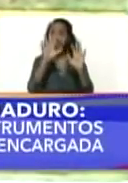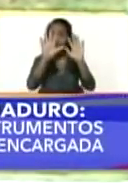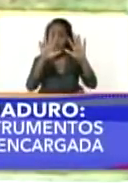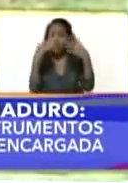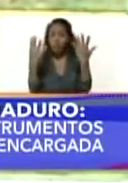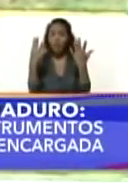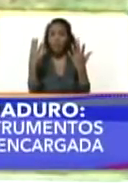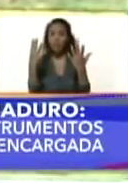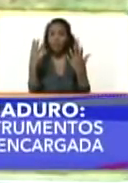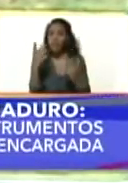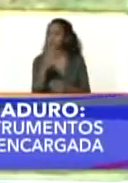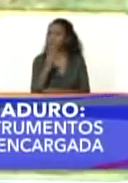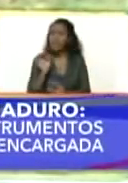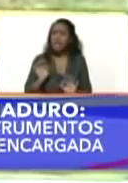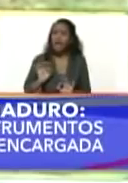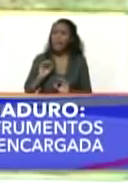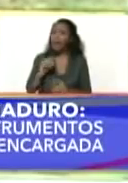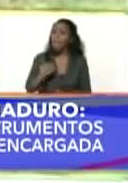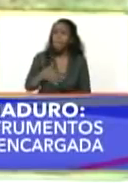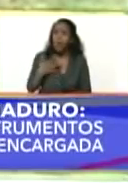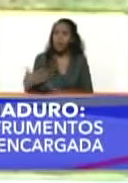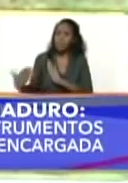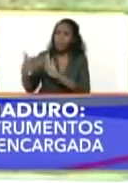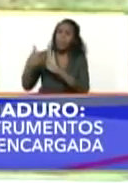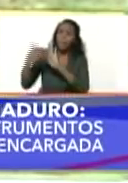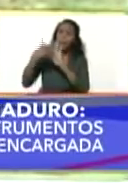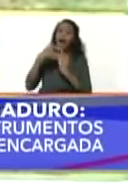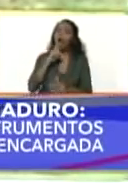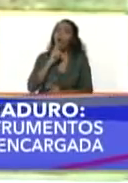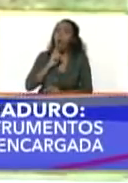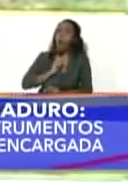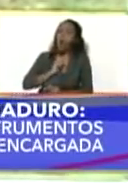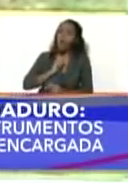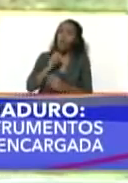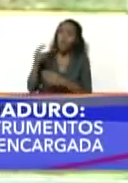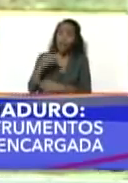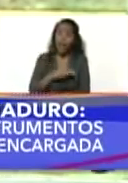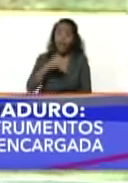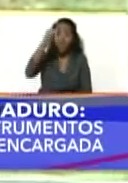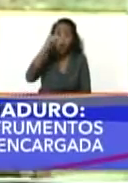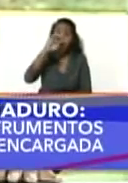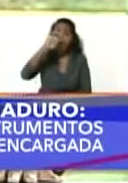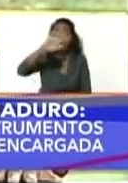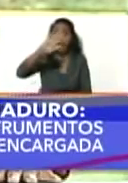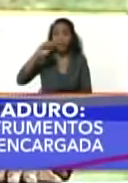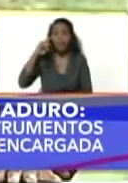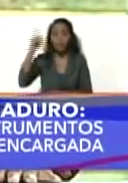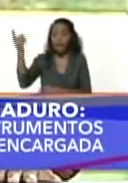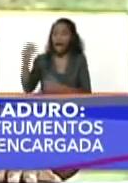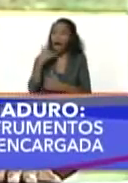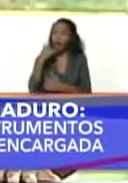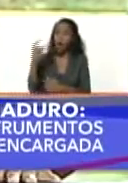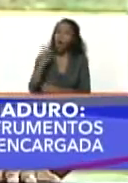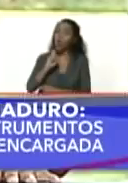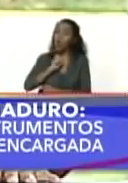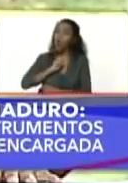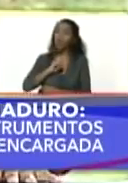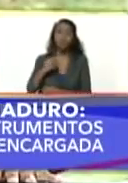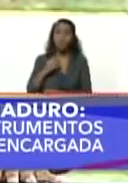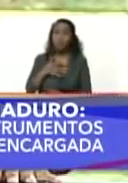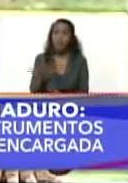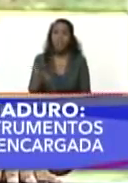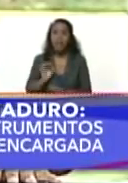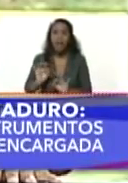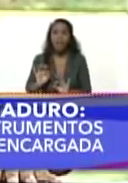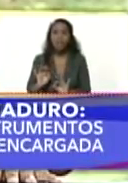2019. No ha podido, toda la maldad y la perversidad del odio del norte no ha podido con el amor del pueblo. Ni podrán. Estamos